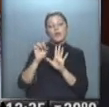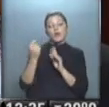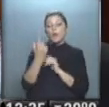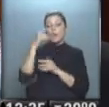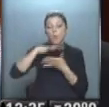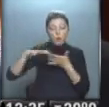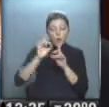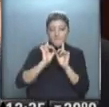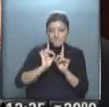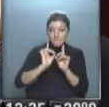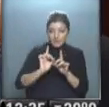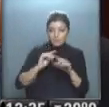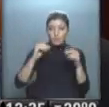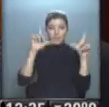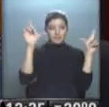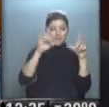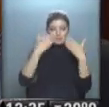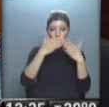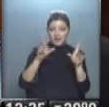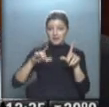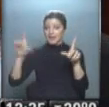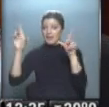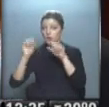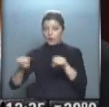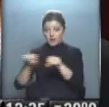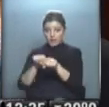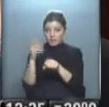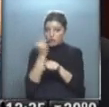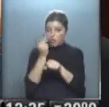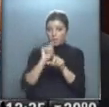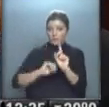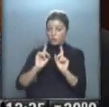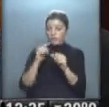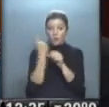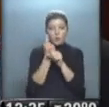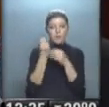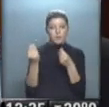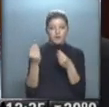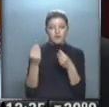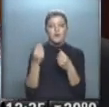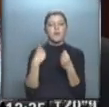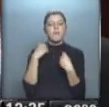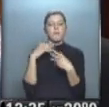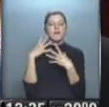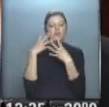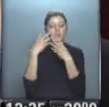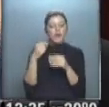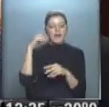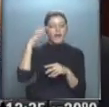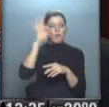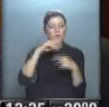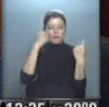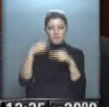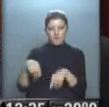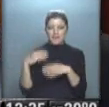misma localidad se tenga la televisión abierta y el cable. Tiene que ver con la sustentabilidad de los medios, con permitir más voces. La televisión abierta se sustenta